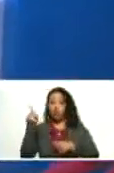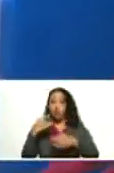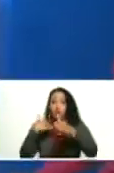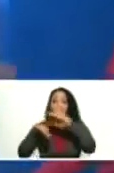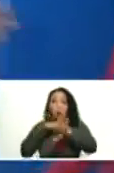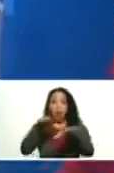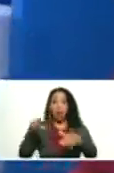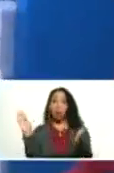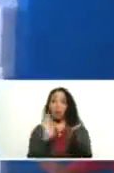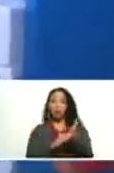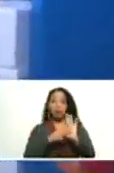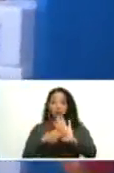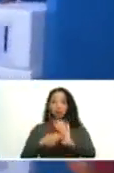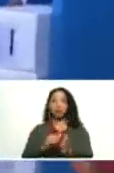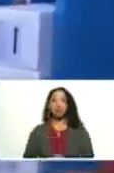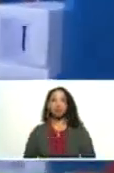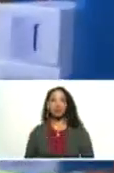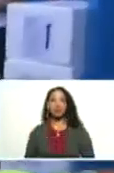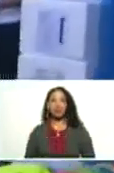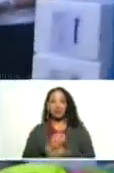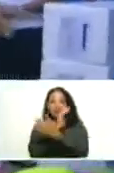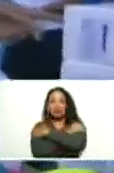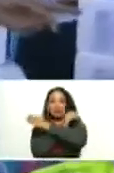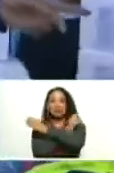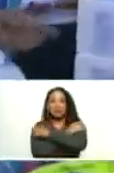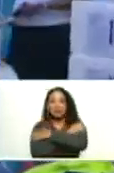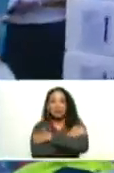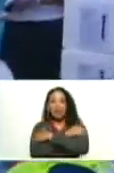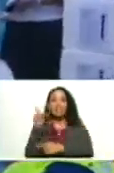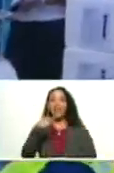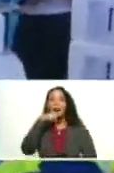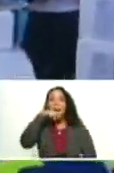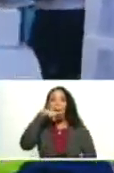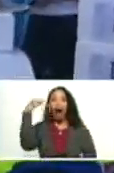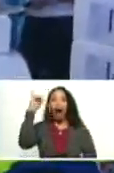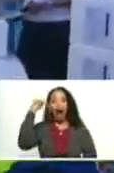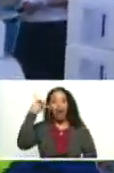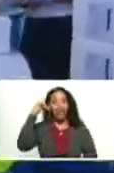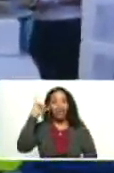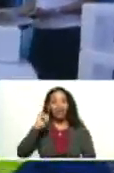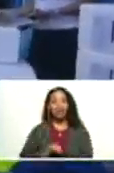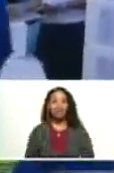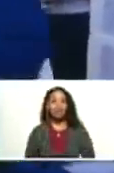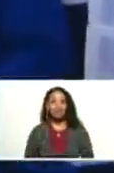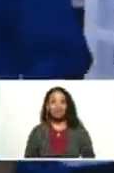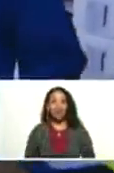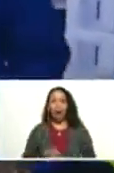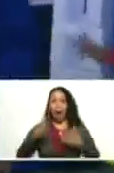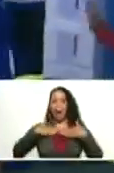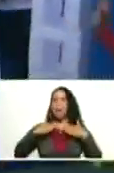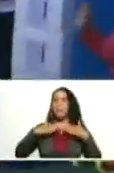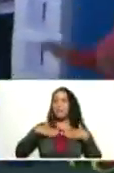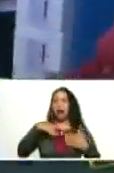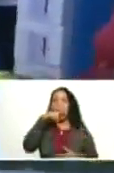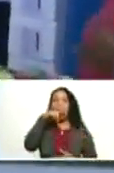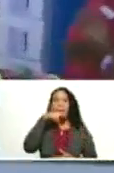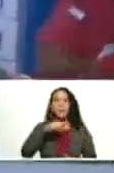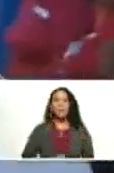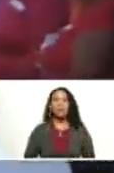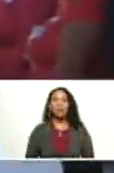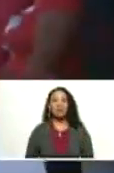Ah, la felicita. Y la dental, dice ella, que hay. Se me lo deja a mí.